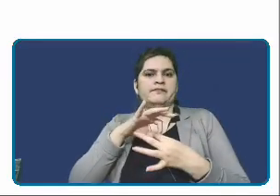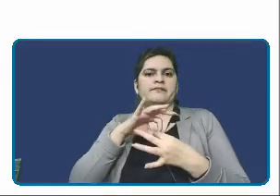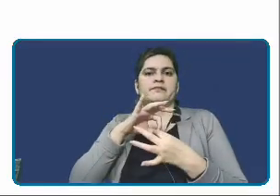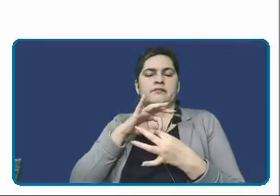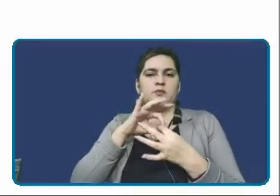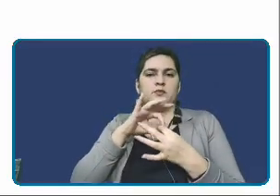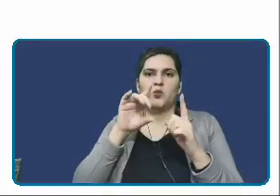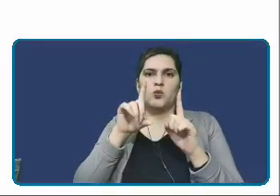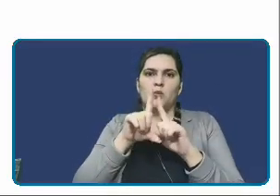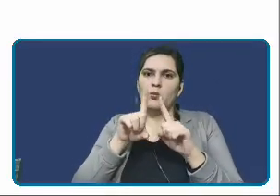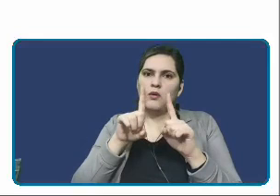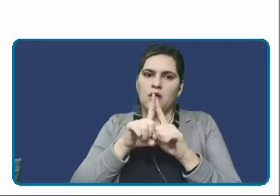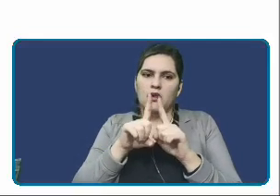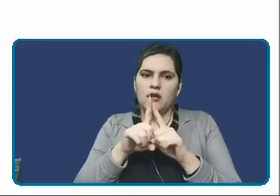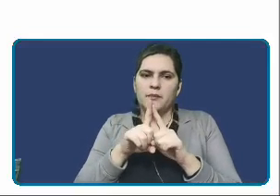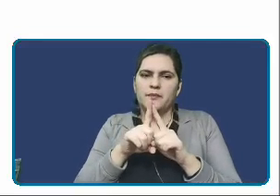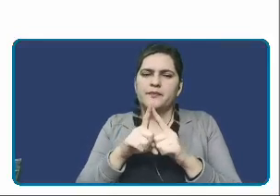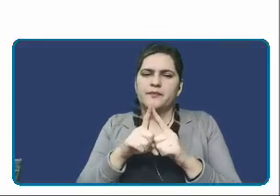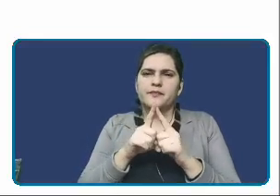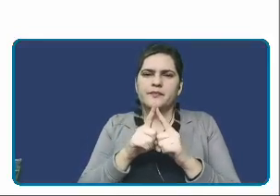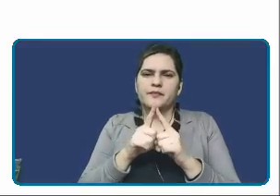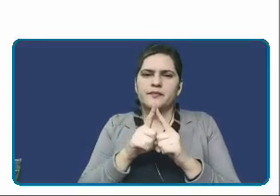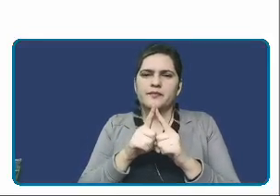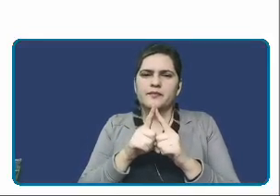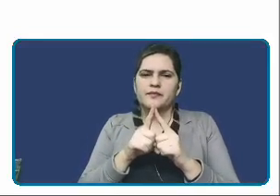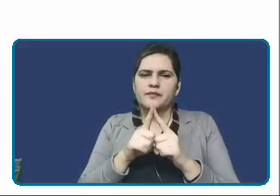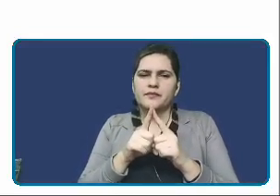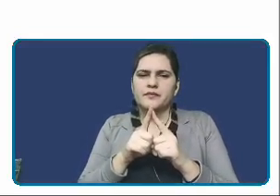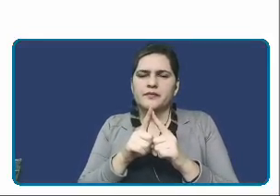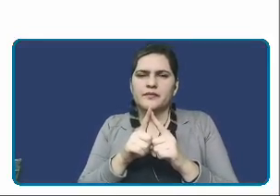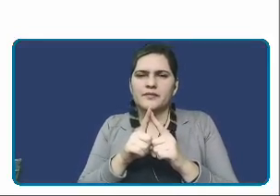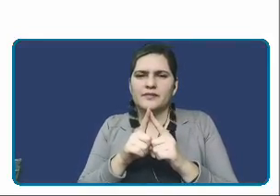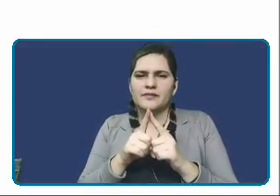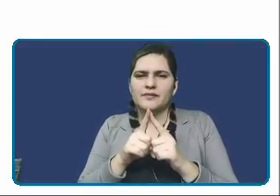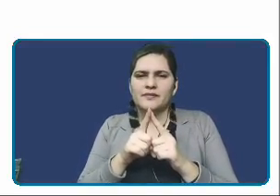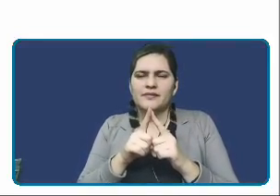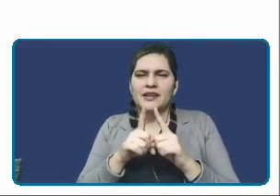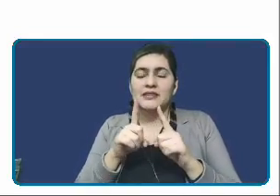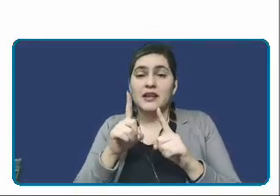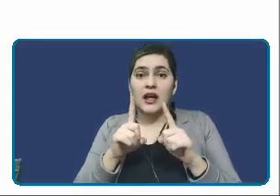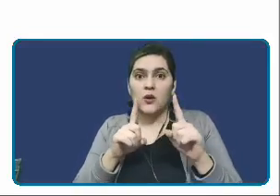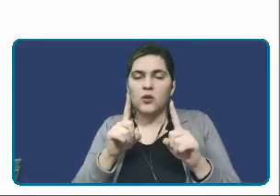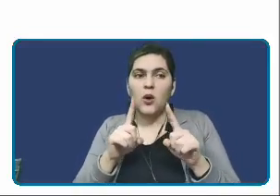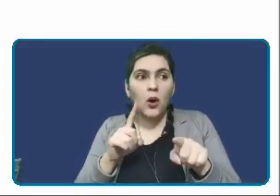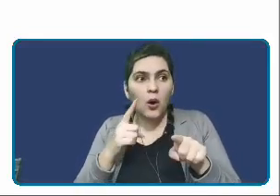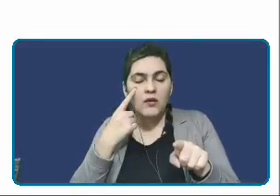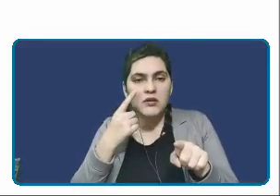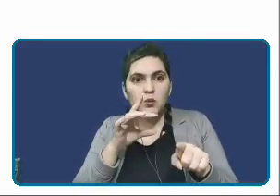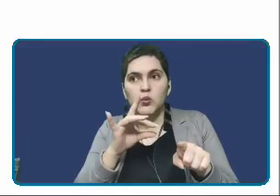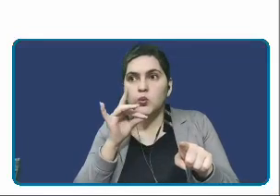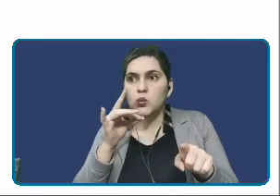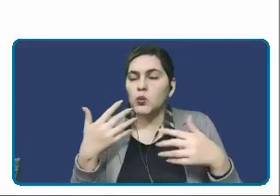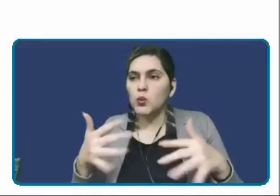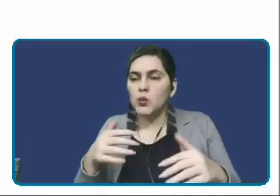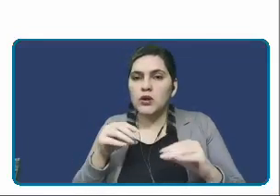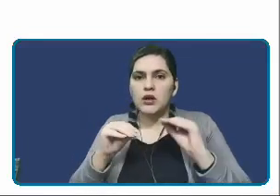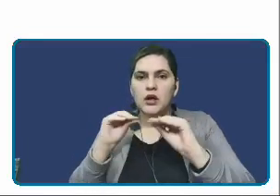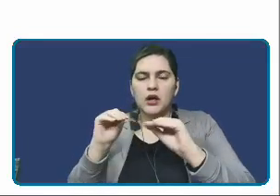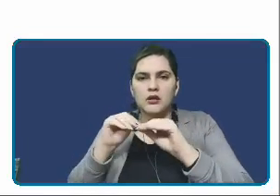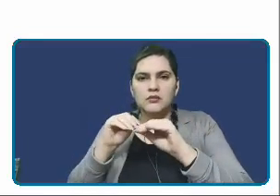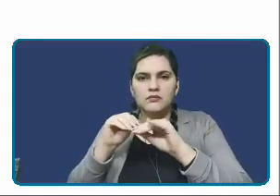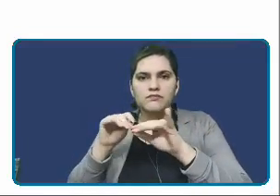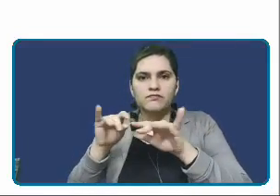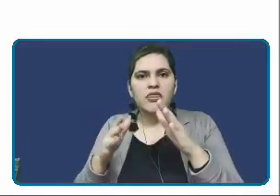harto como notoriedad toda esta dieta, ¿ya? Pero en